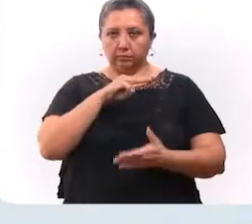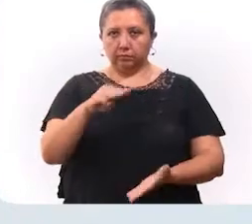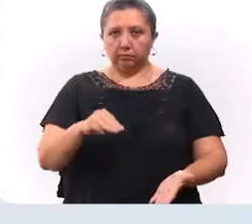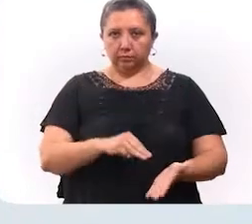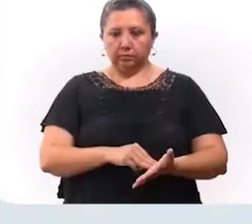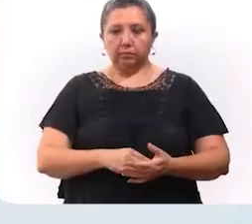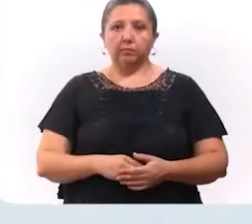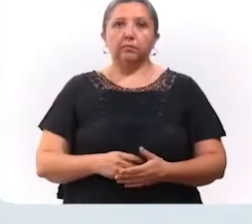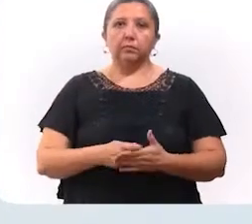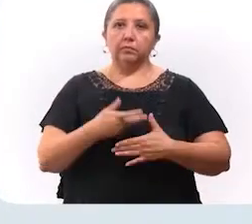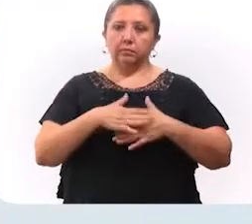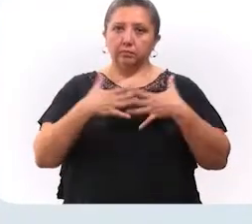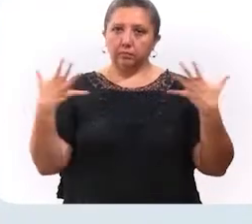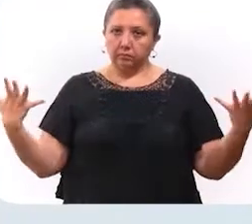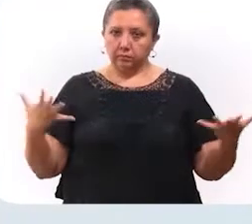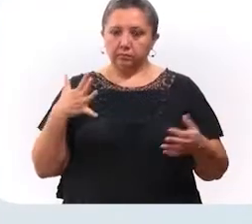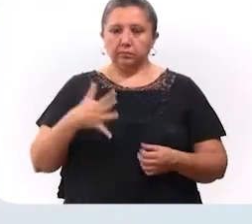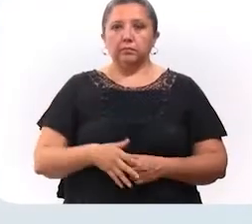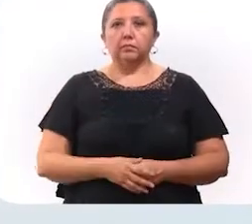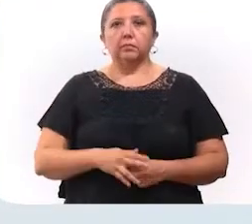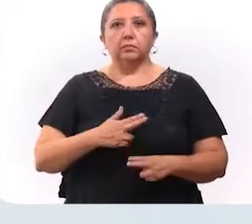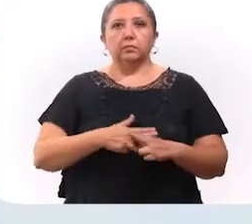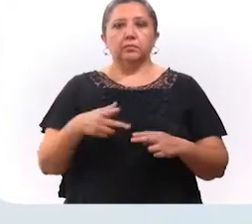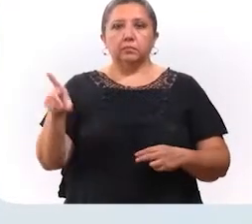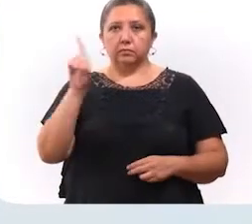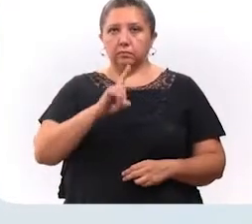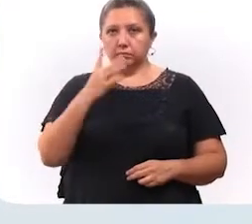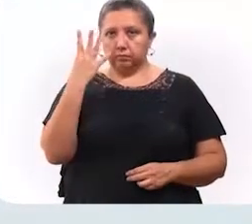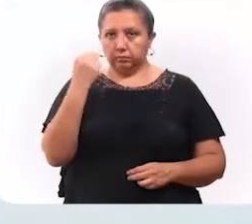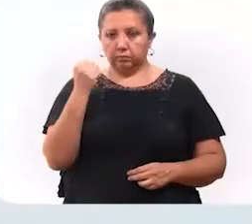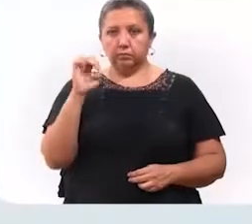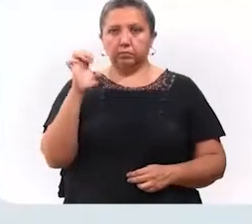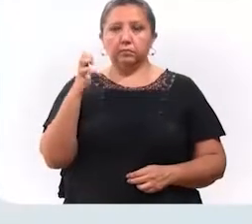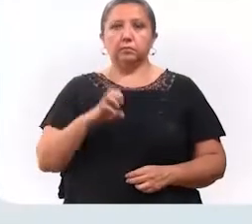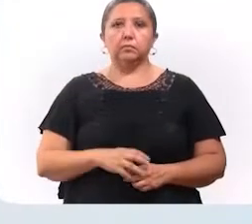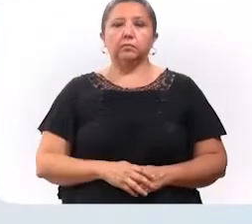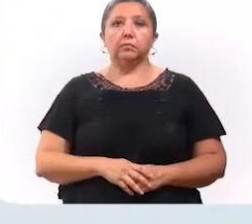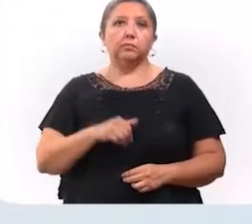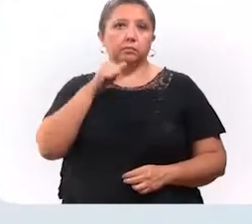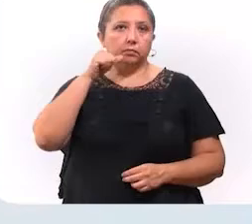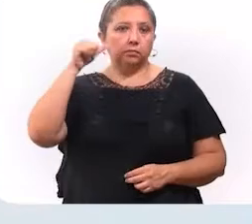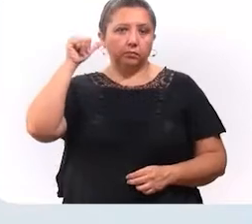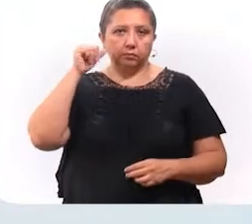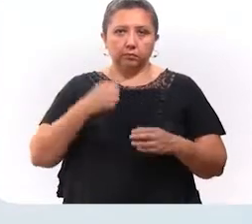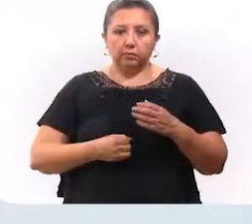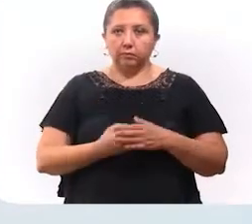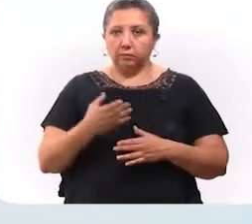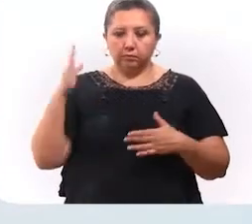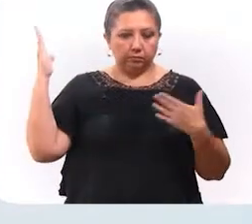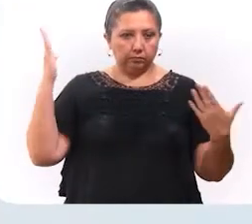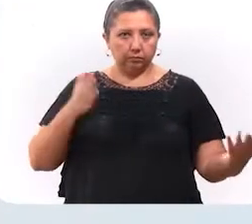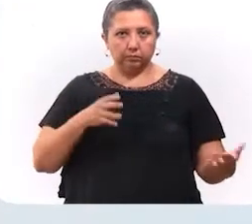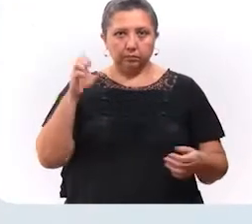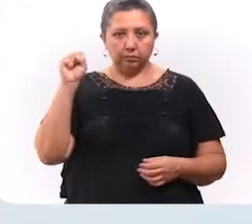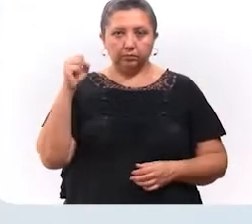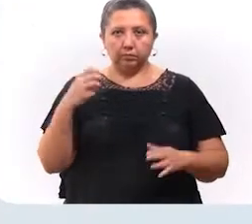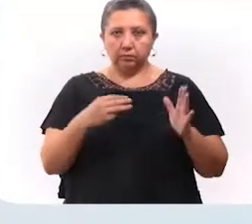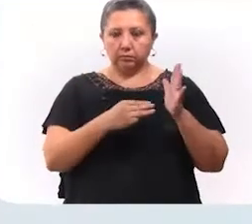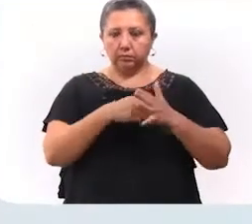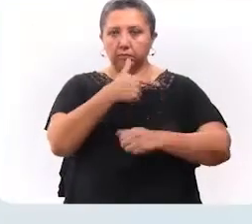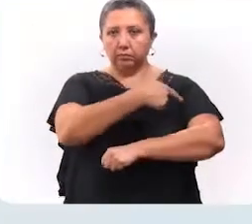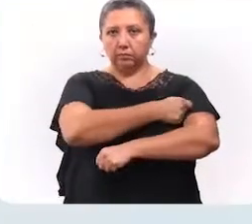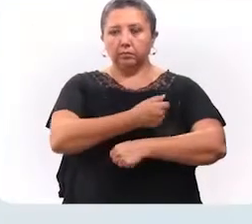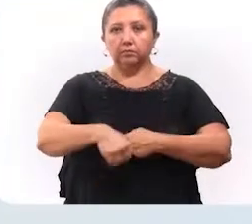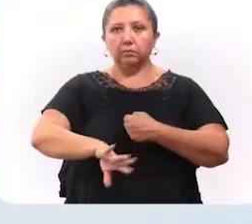Mérida, proceso que se llevará a cabo hasta el domingo 9 de enero. Ayer, un nuevo lote de 60,000 vacunas contra